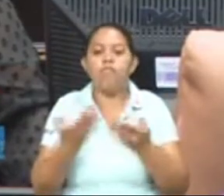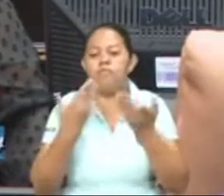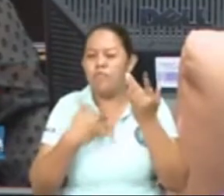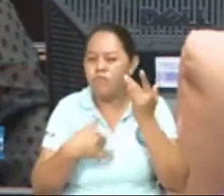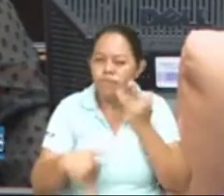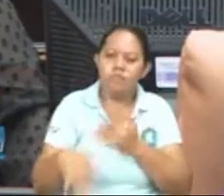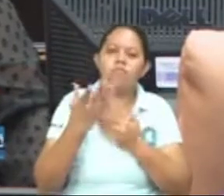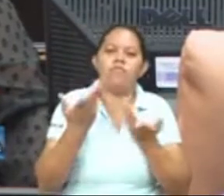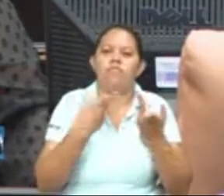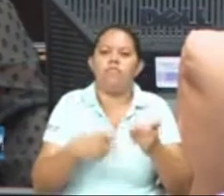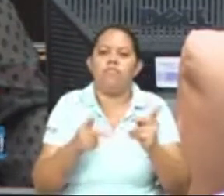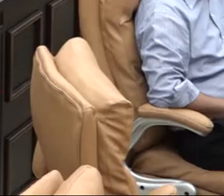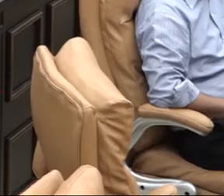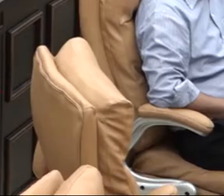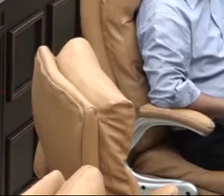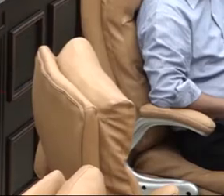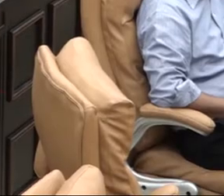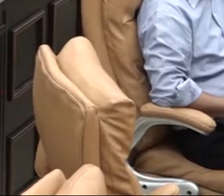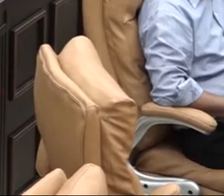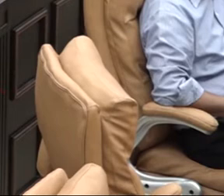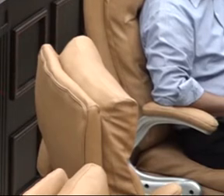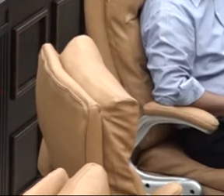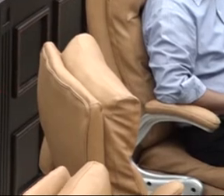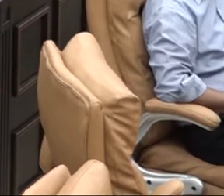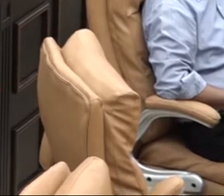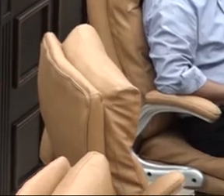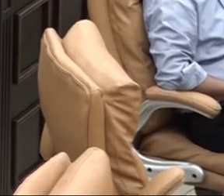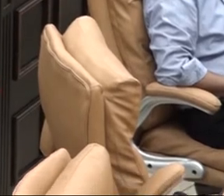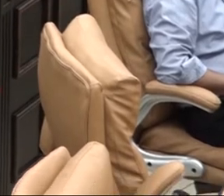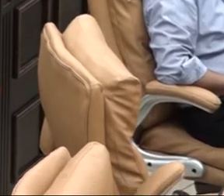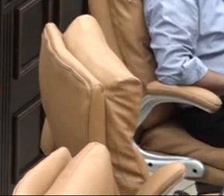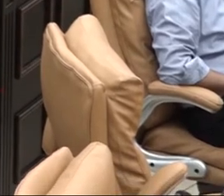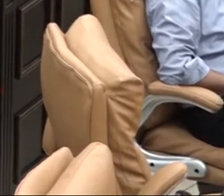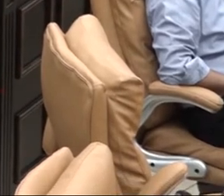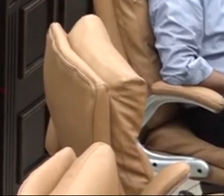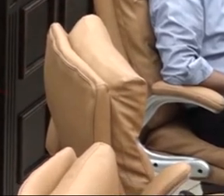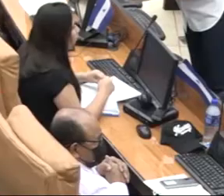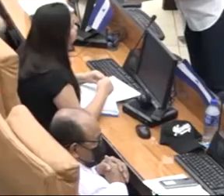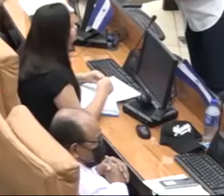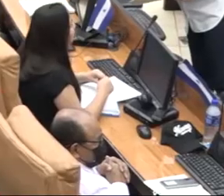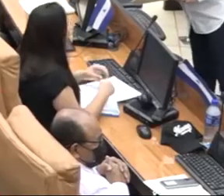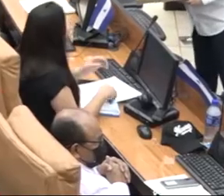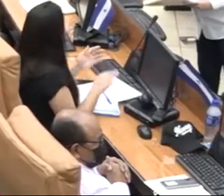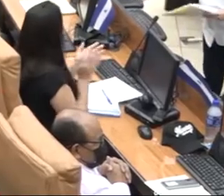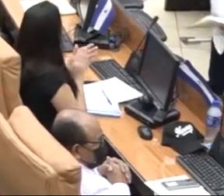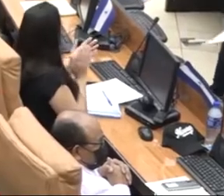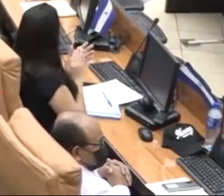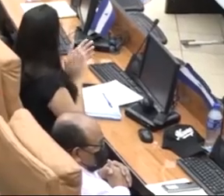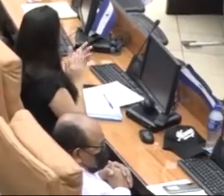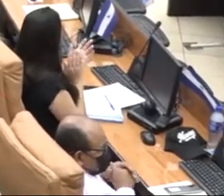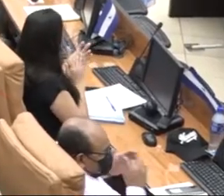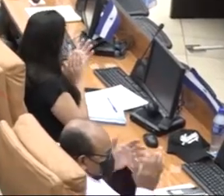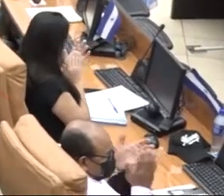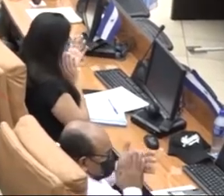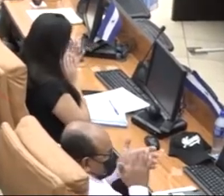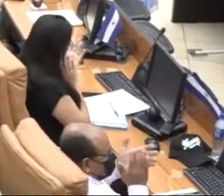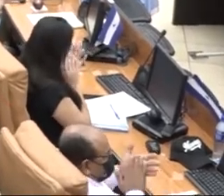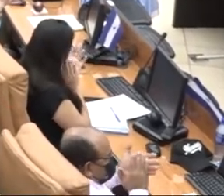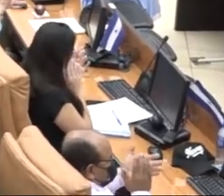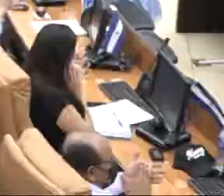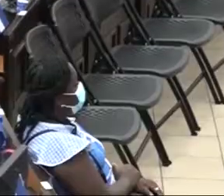la degradación de las tierras. El decreto permitirá a los Estados miembros planificar y ejecutar